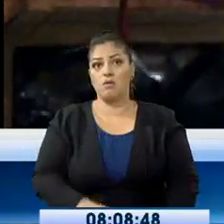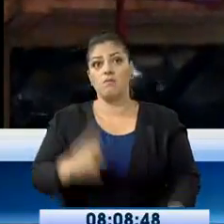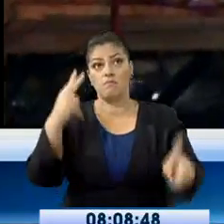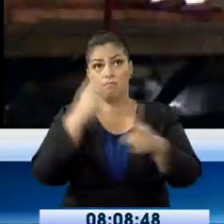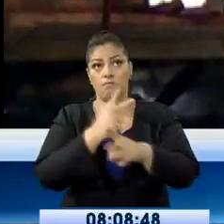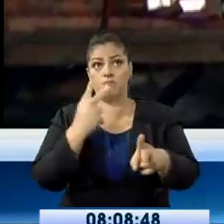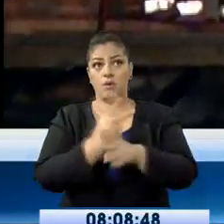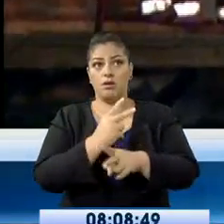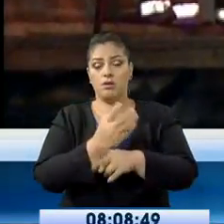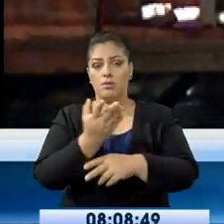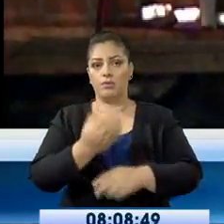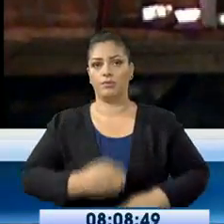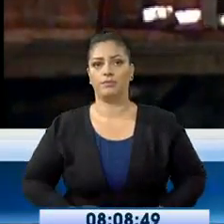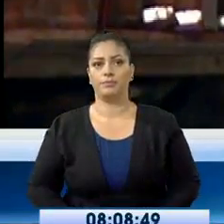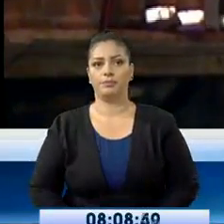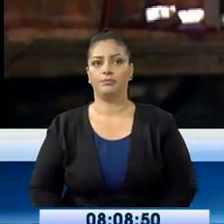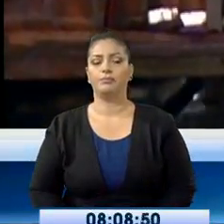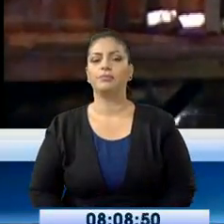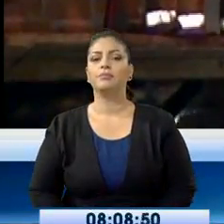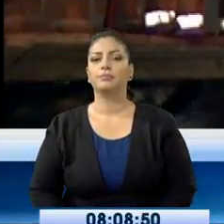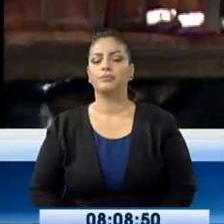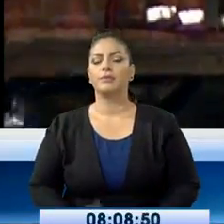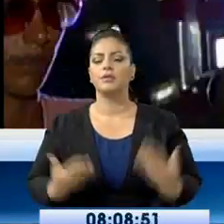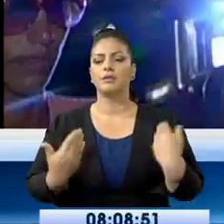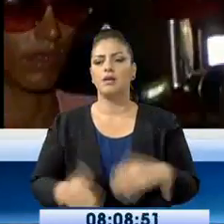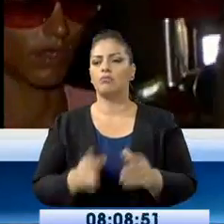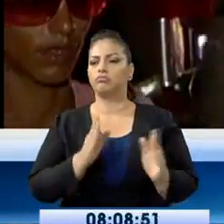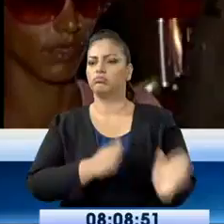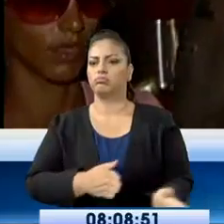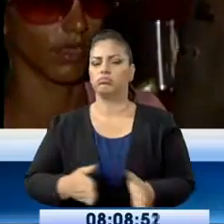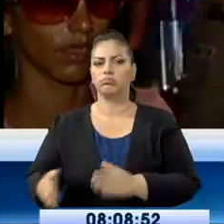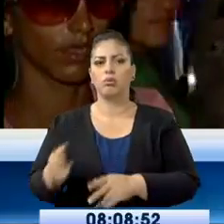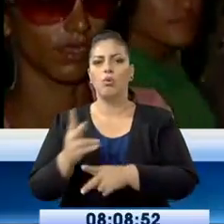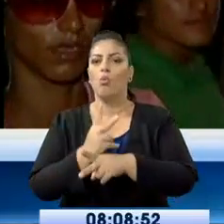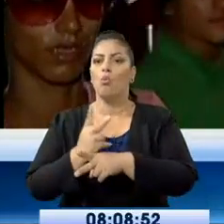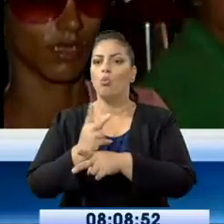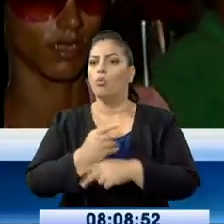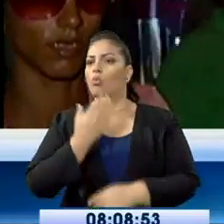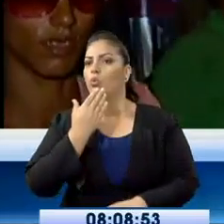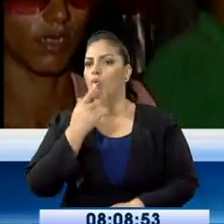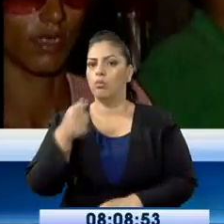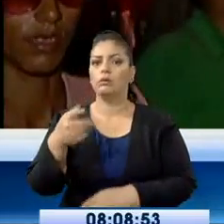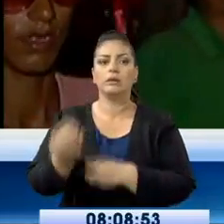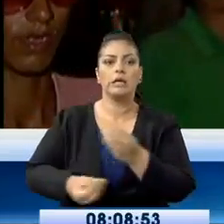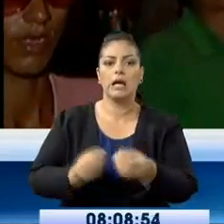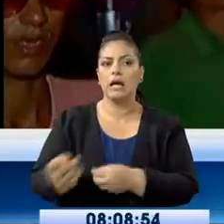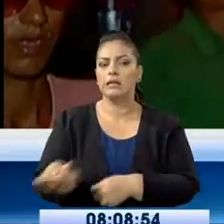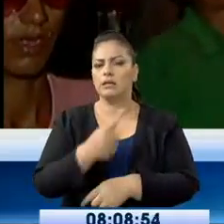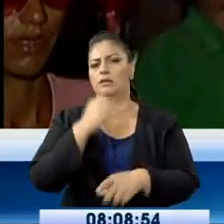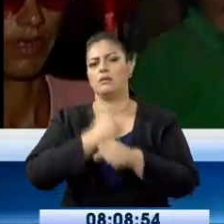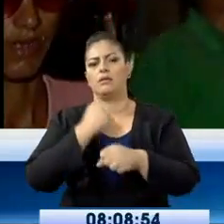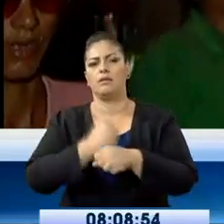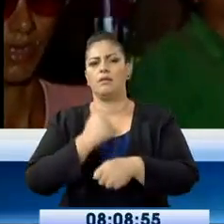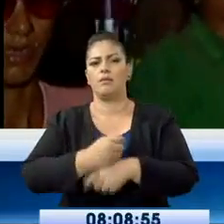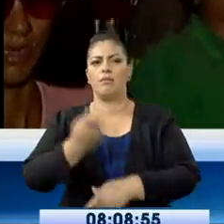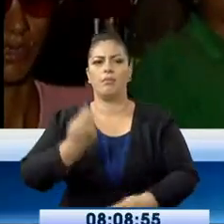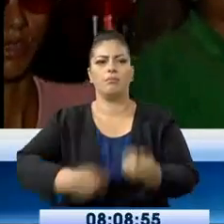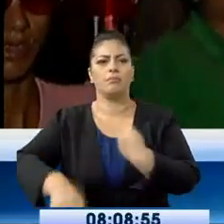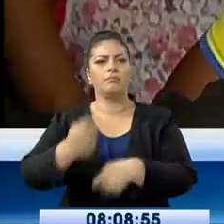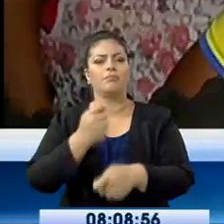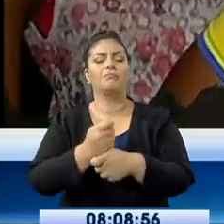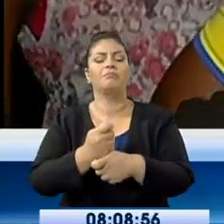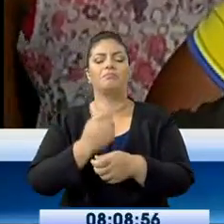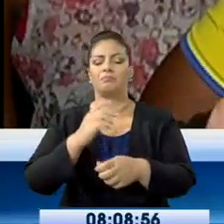corría con el personal. Se extremaron las medidas de precaución y se logró realizar un buen trabajo y evitar que se contaminen las viviendas